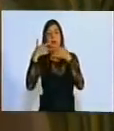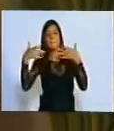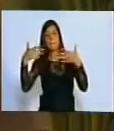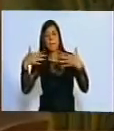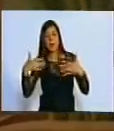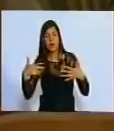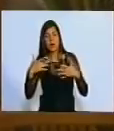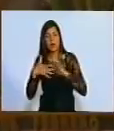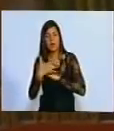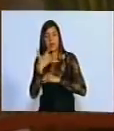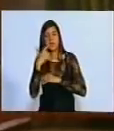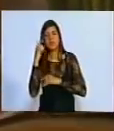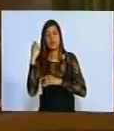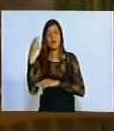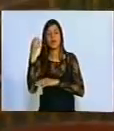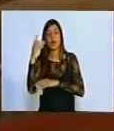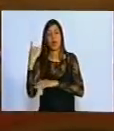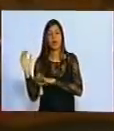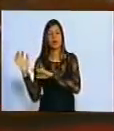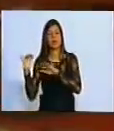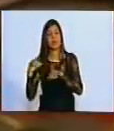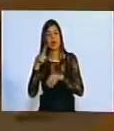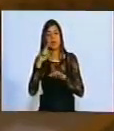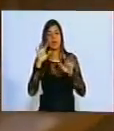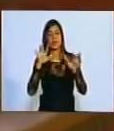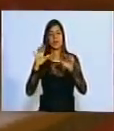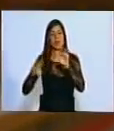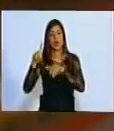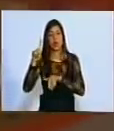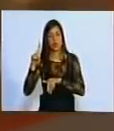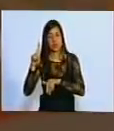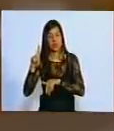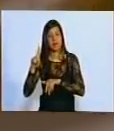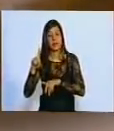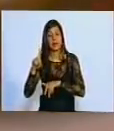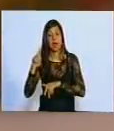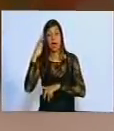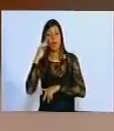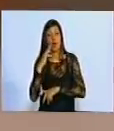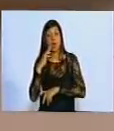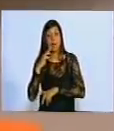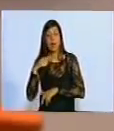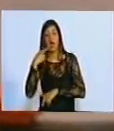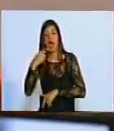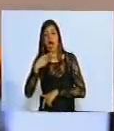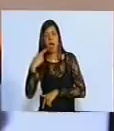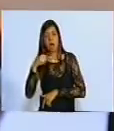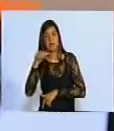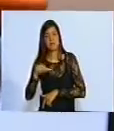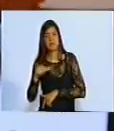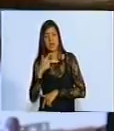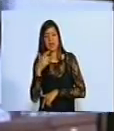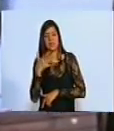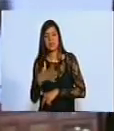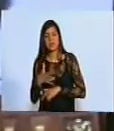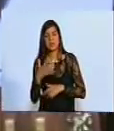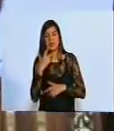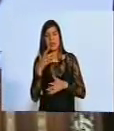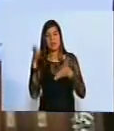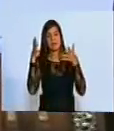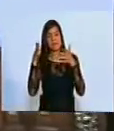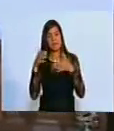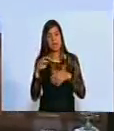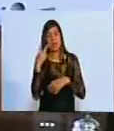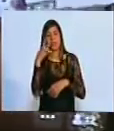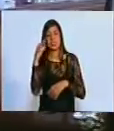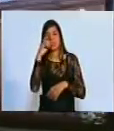las deliberaciones del Congreso Constituyente de 1811, en la que él reclamaba, acaso 300 años de calma